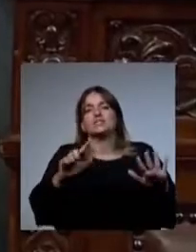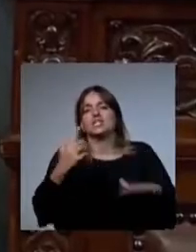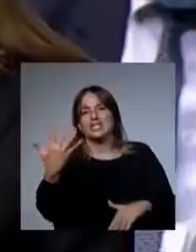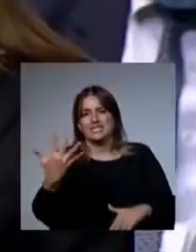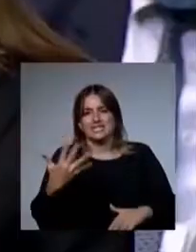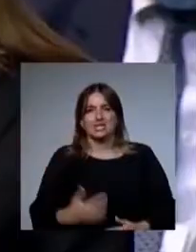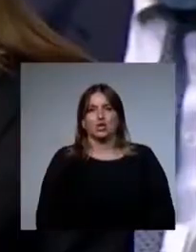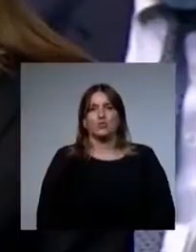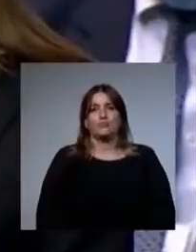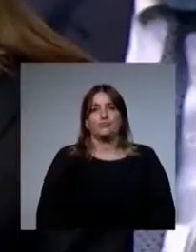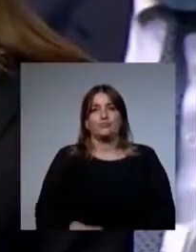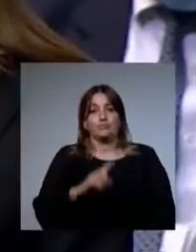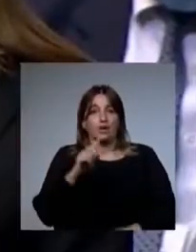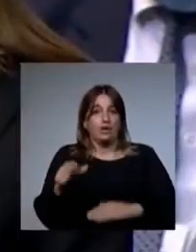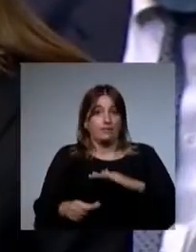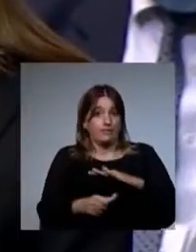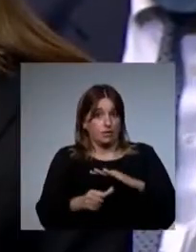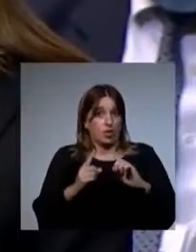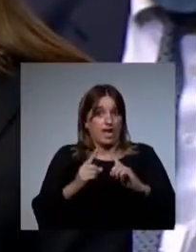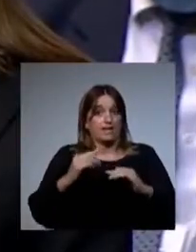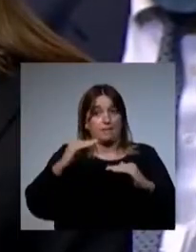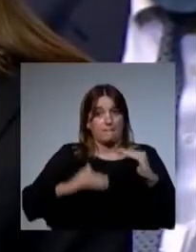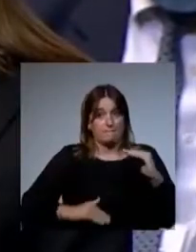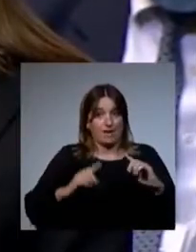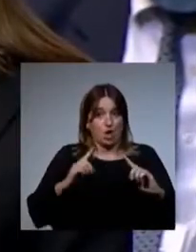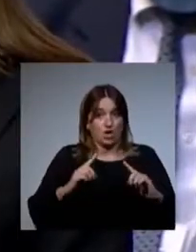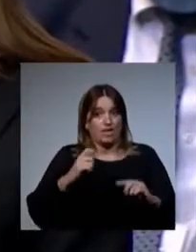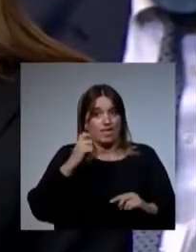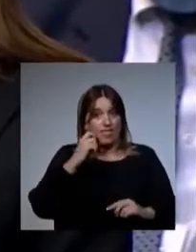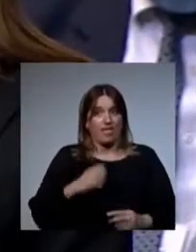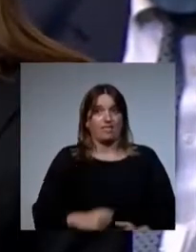843.675 titulares y menores alcanzados.